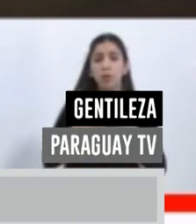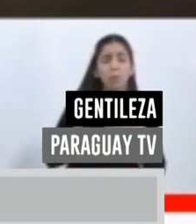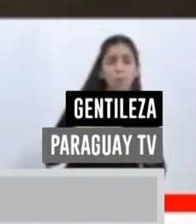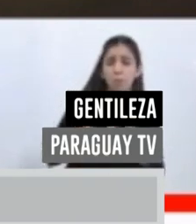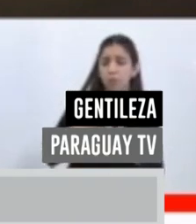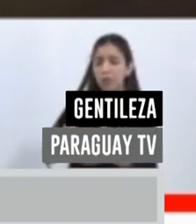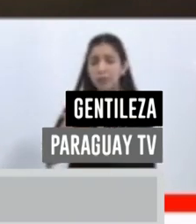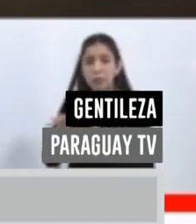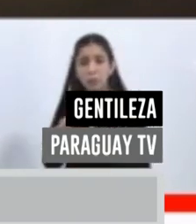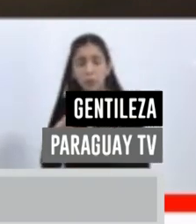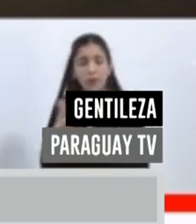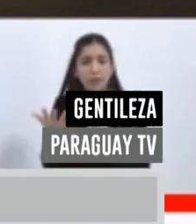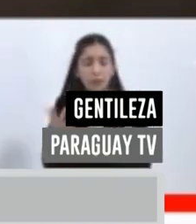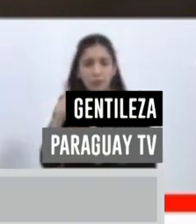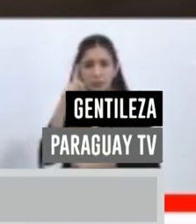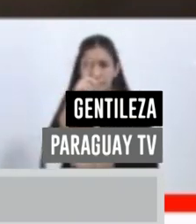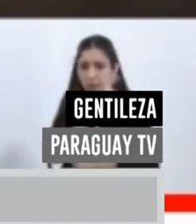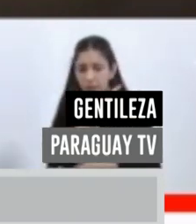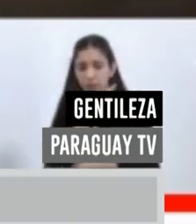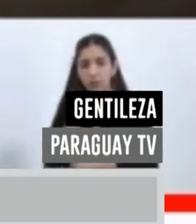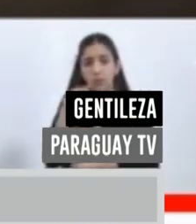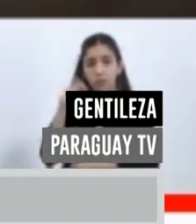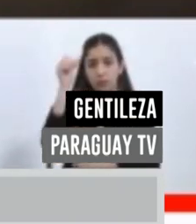y fortalecer esta gran herramienta